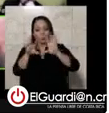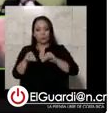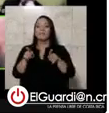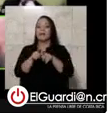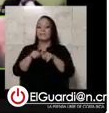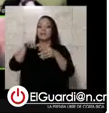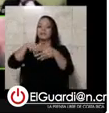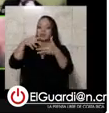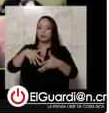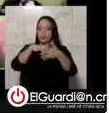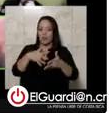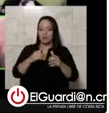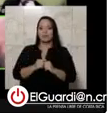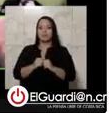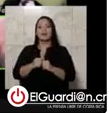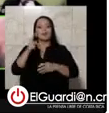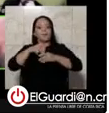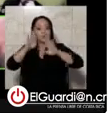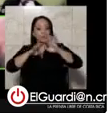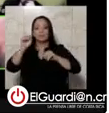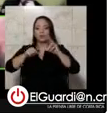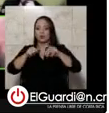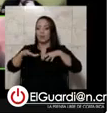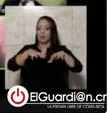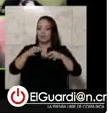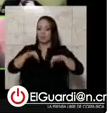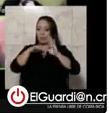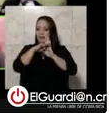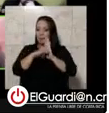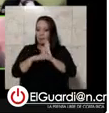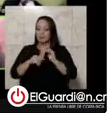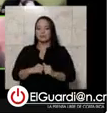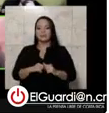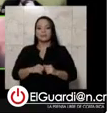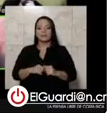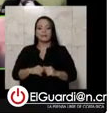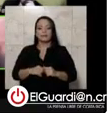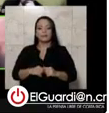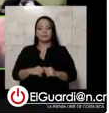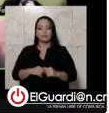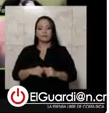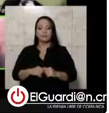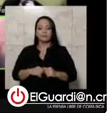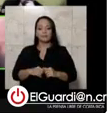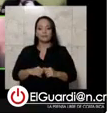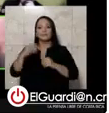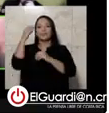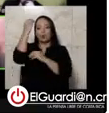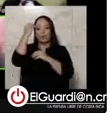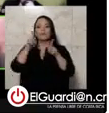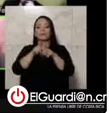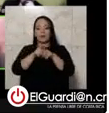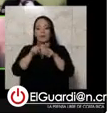los estudiantes, ¿verdad? Que participen o no participen de la actividad y demás. Así como, bueno, obviamente también